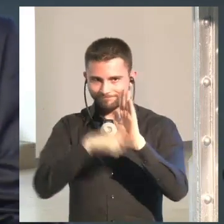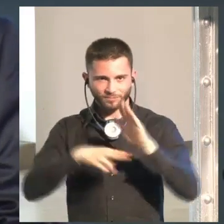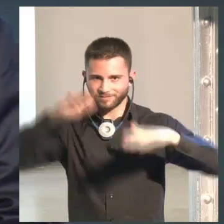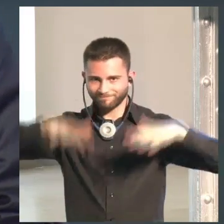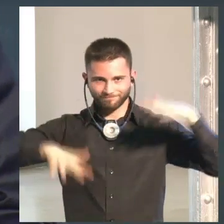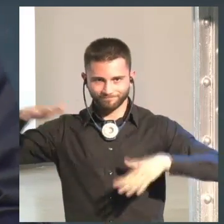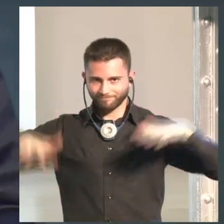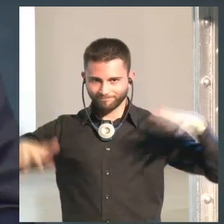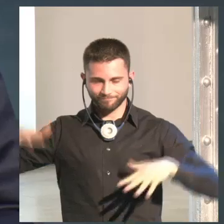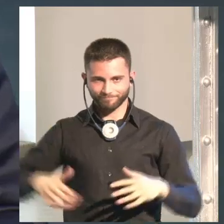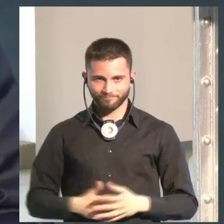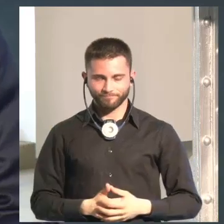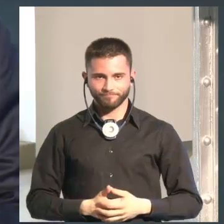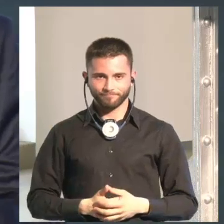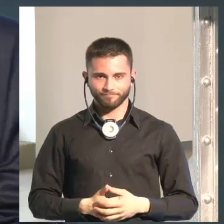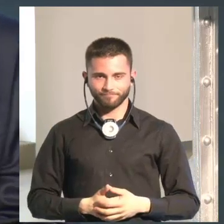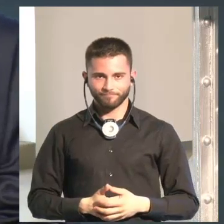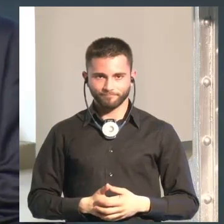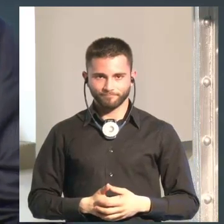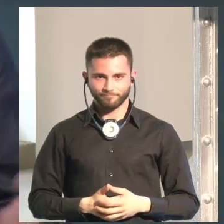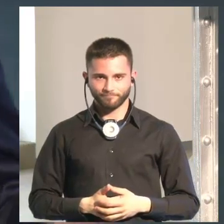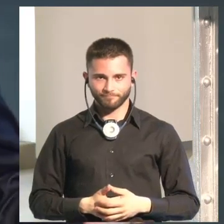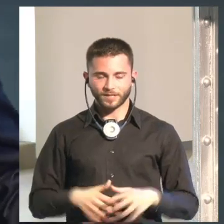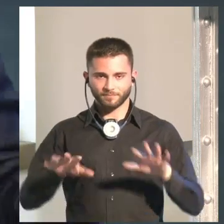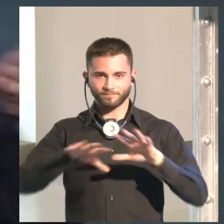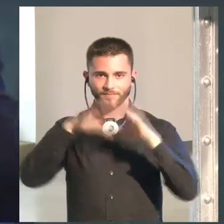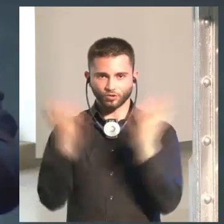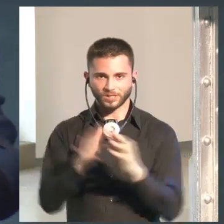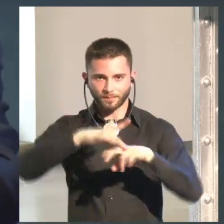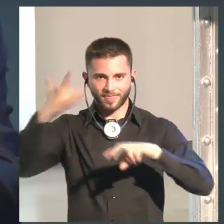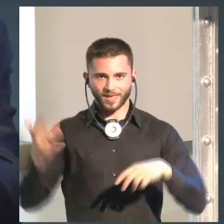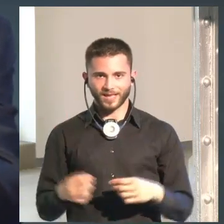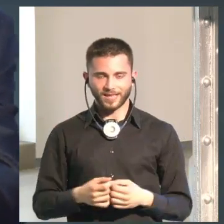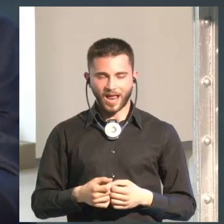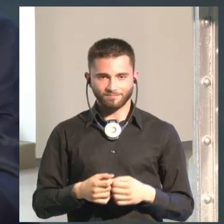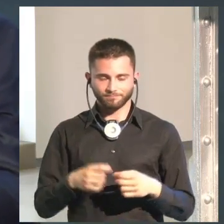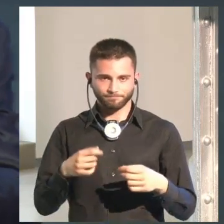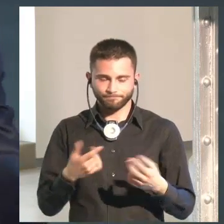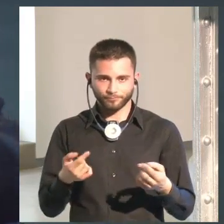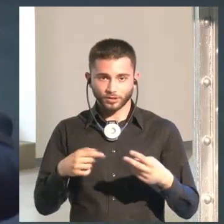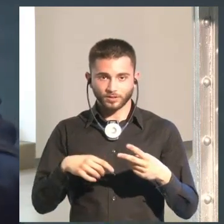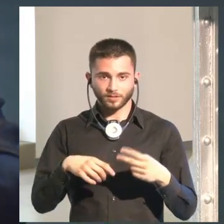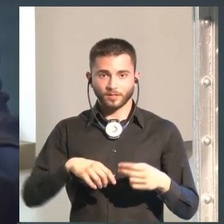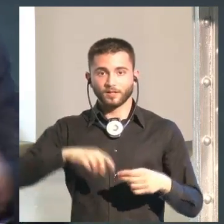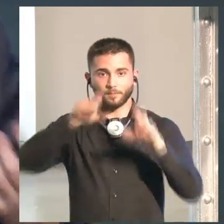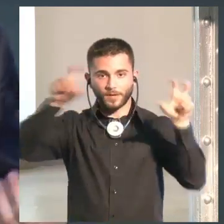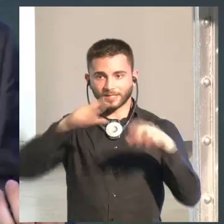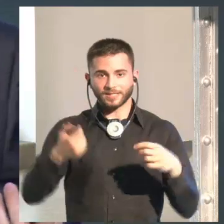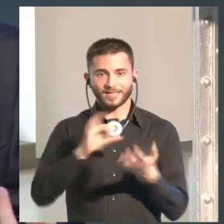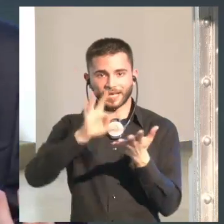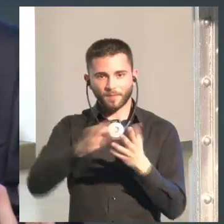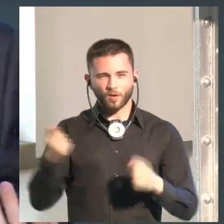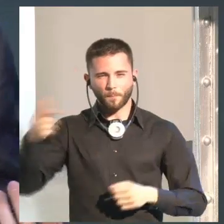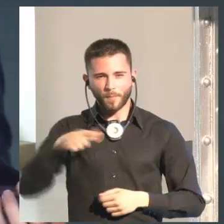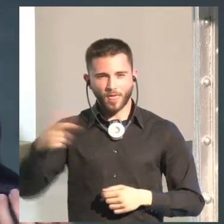dentro del ecosistema digital. Tenemos empresas que ofrecen un servicio similar, sustituto, pero que